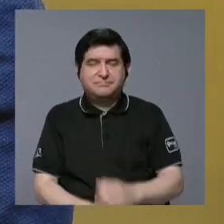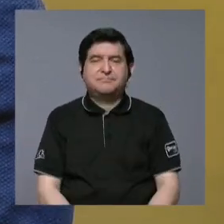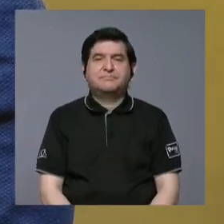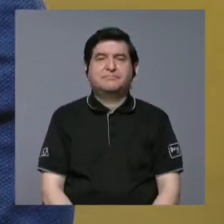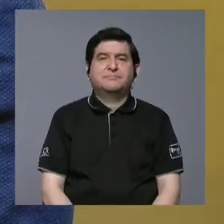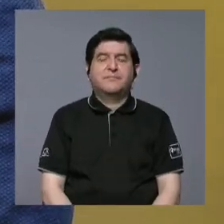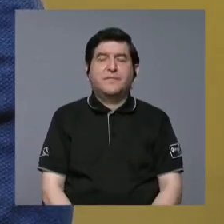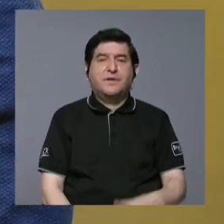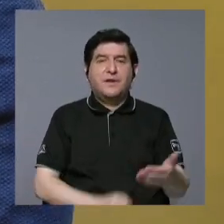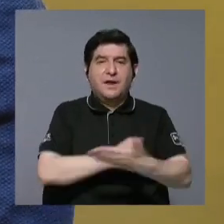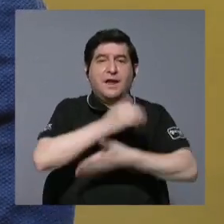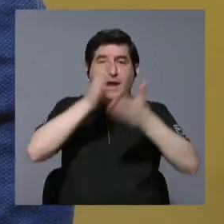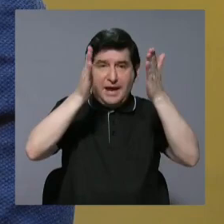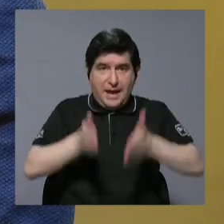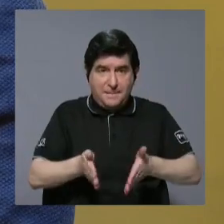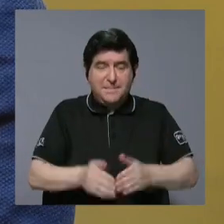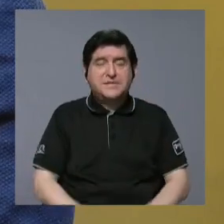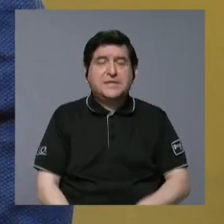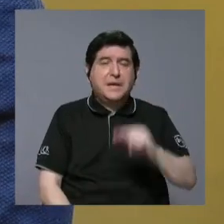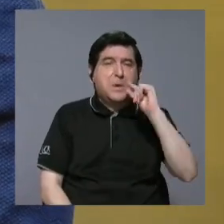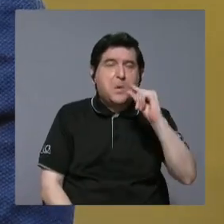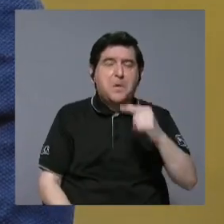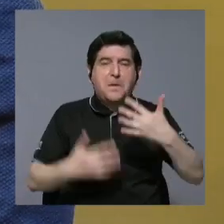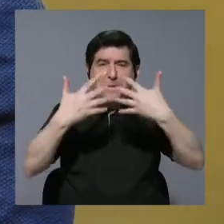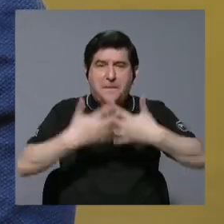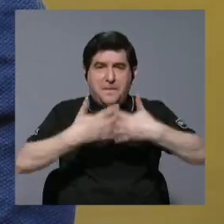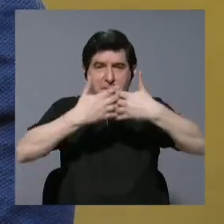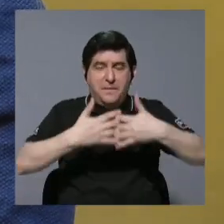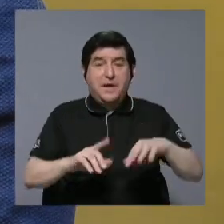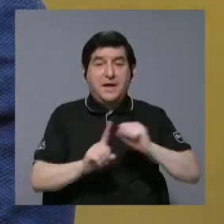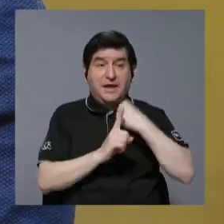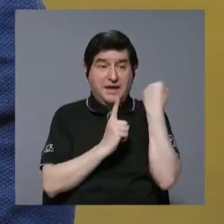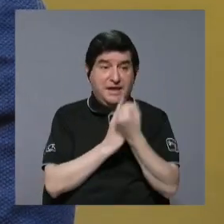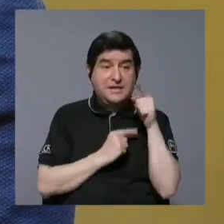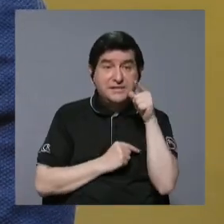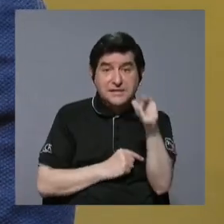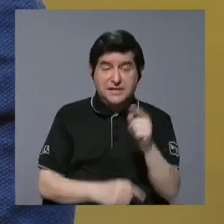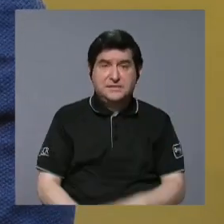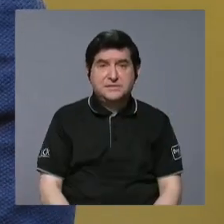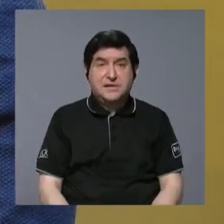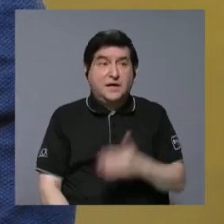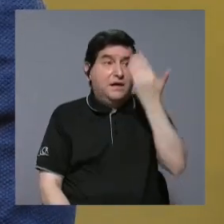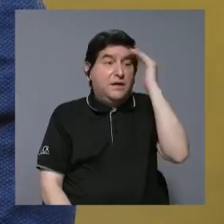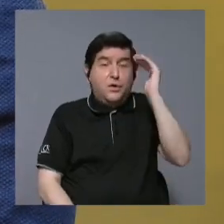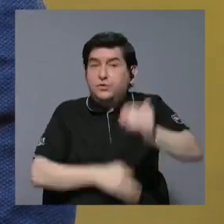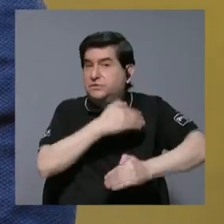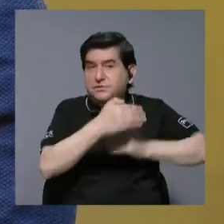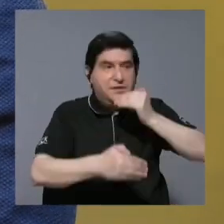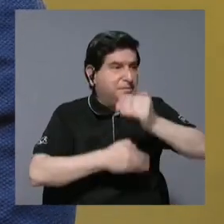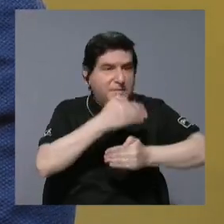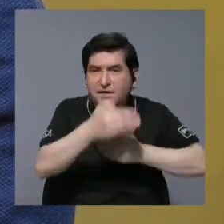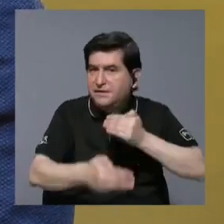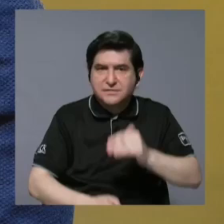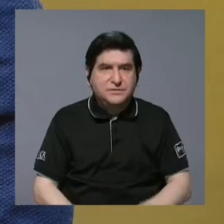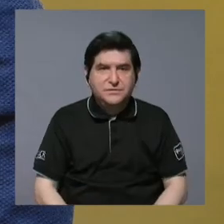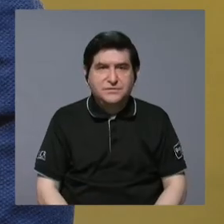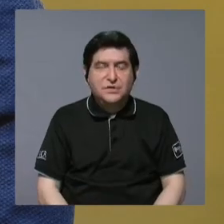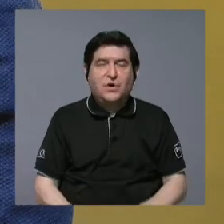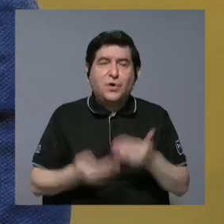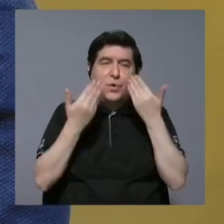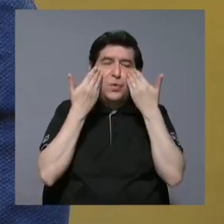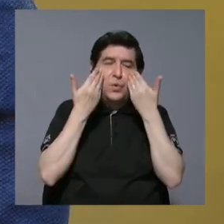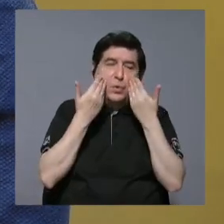un campesino, que puede ser microempresario, ante una situación de esa, que no sepa gestionar precisamente la